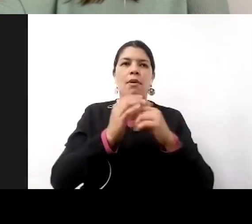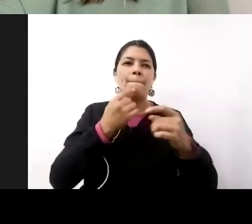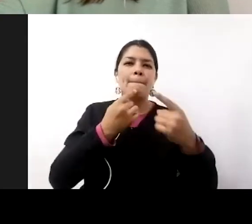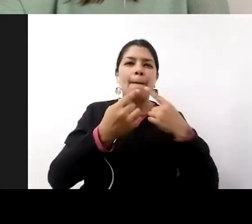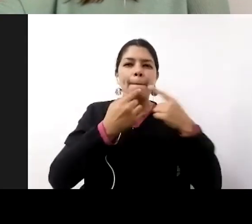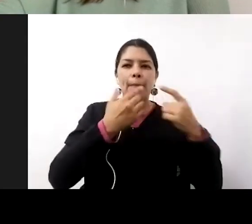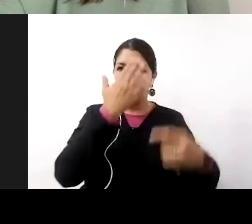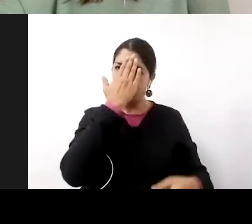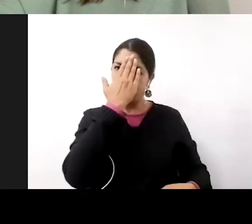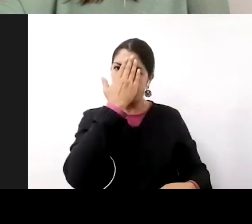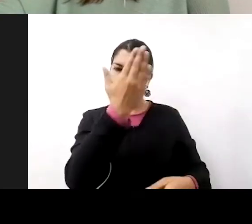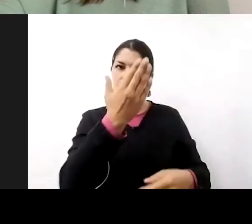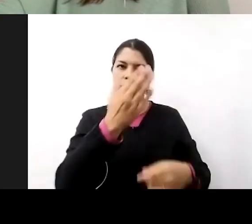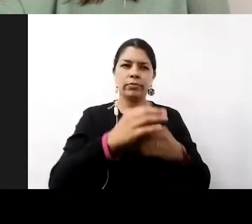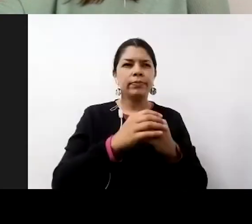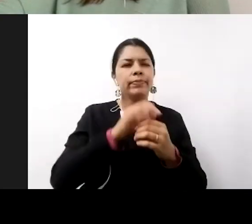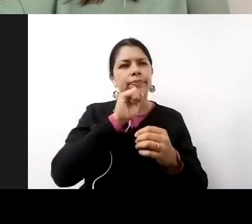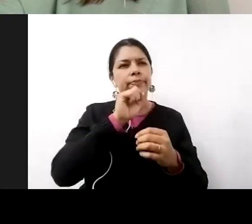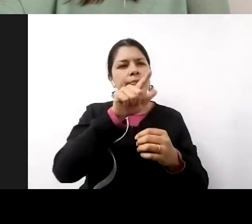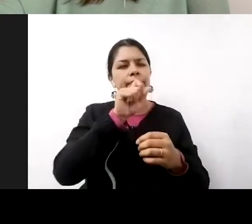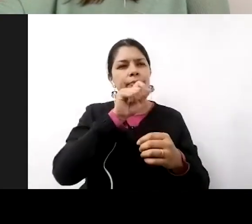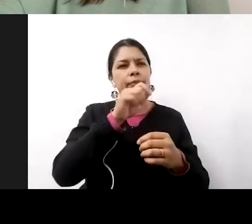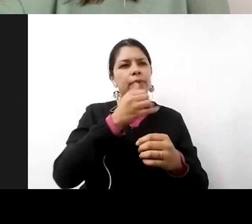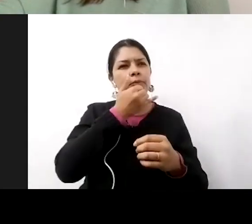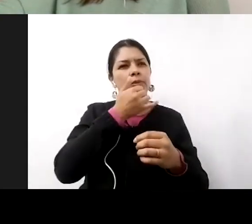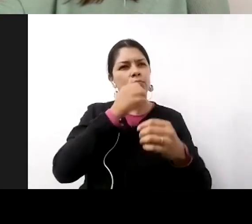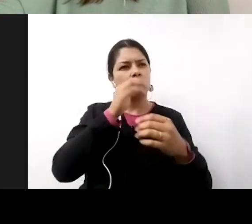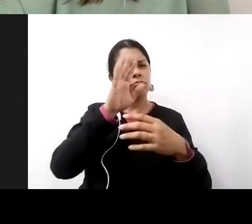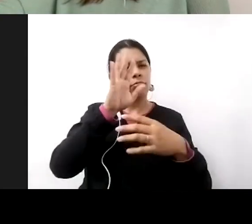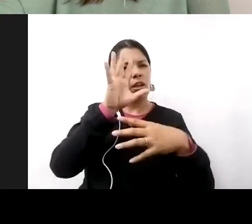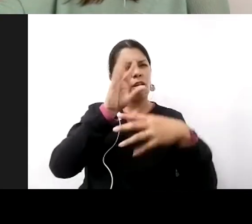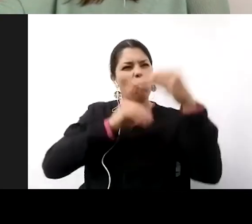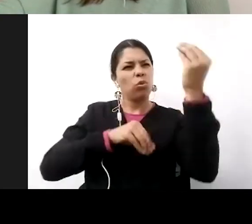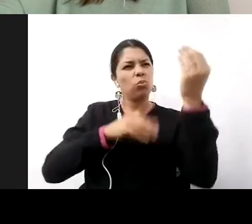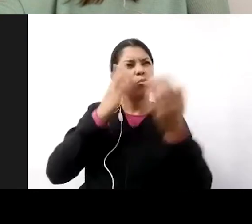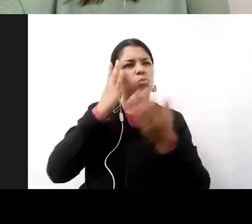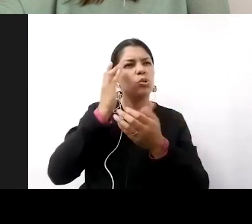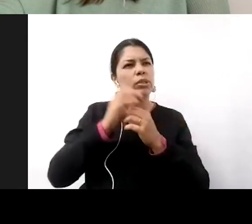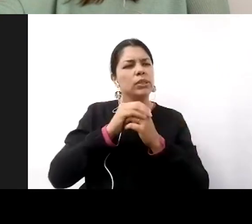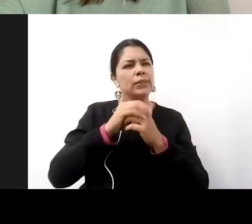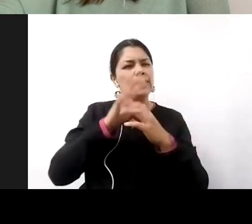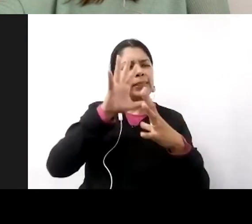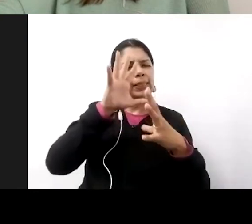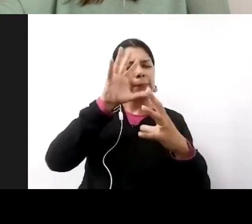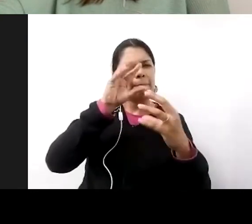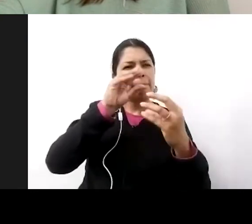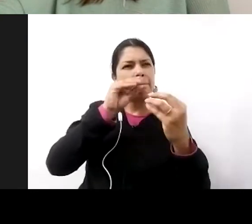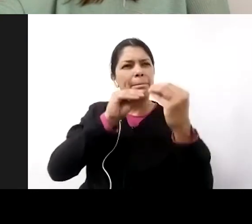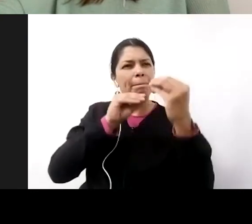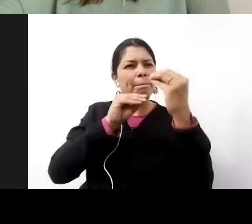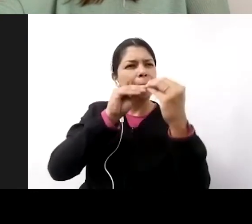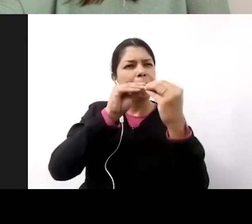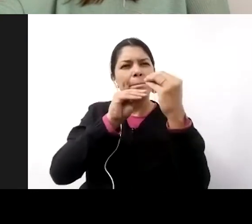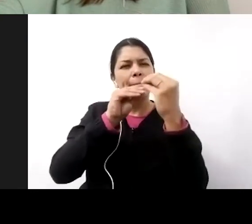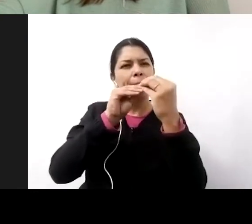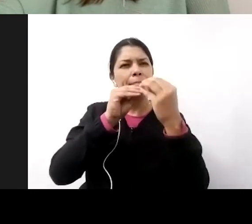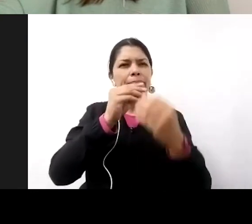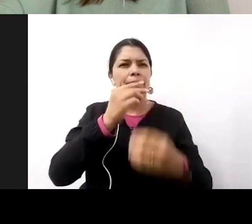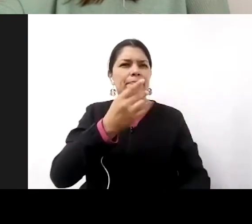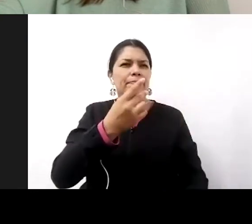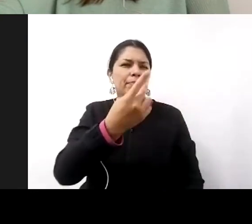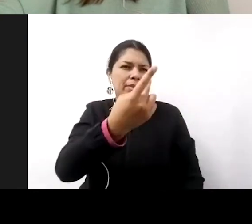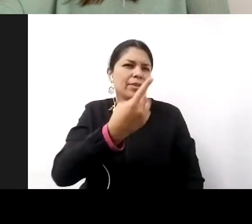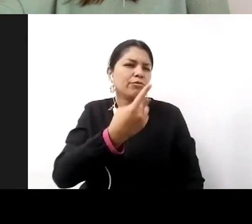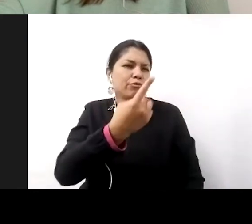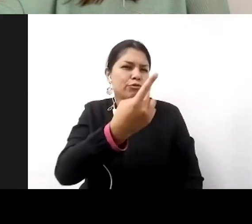cara analizando cuáles son las diferencias y buscando un acuerdo que sea beneficiable o que beneficie